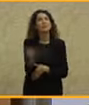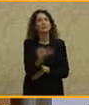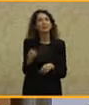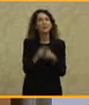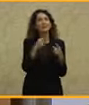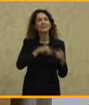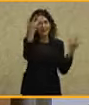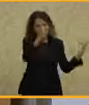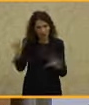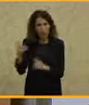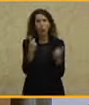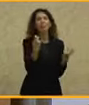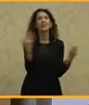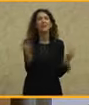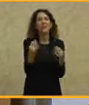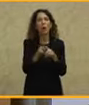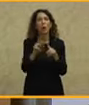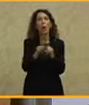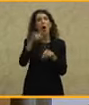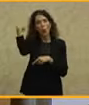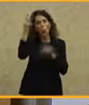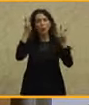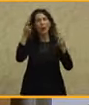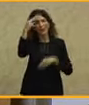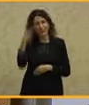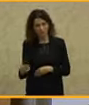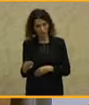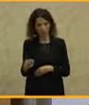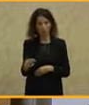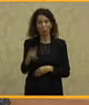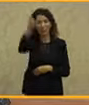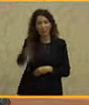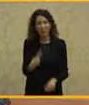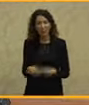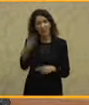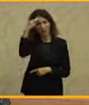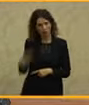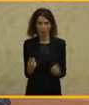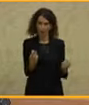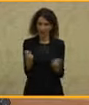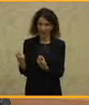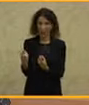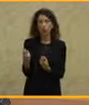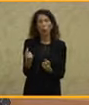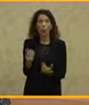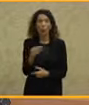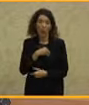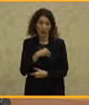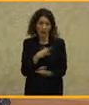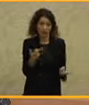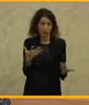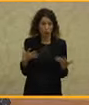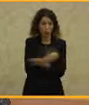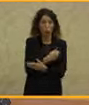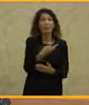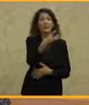es sensibilización y lo que falta es una cultura de respeto al diferente. Y por eso, pues tengo pena de que no estemos aquí